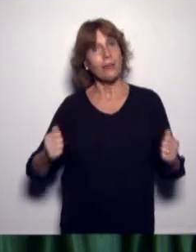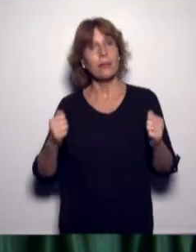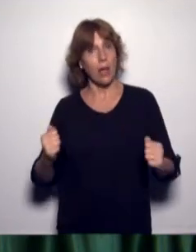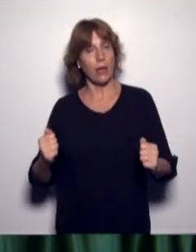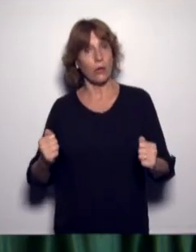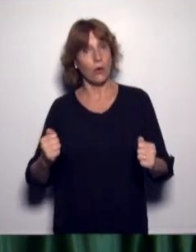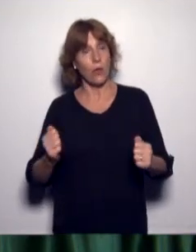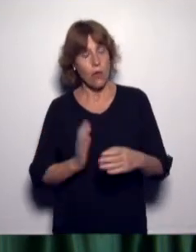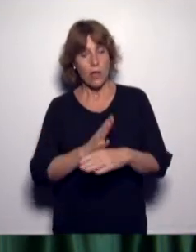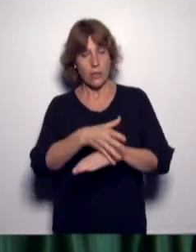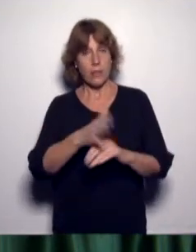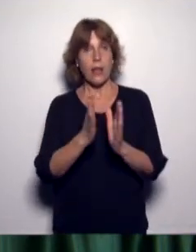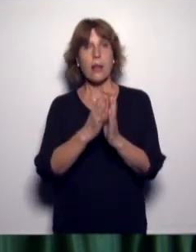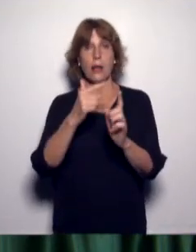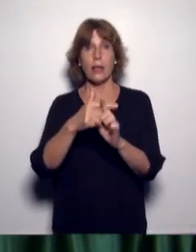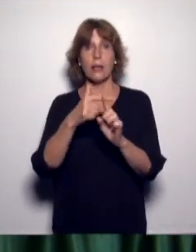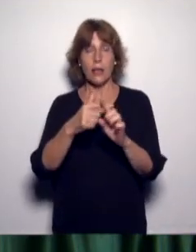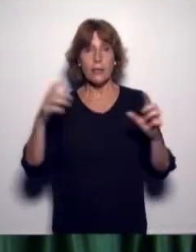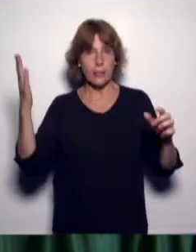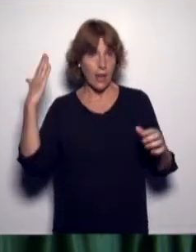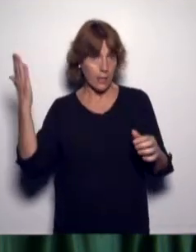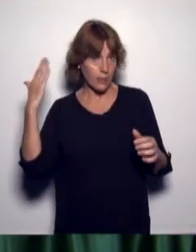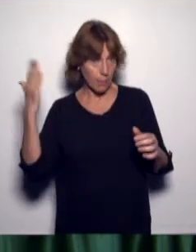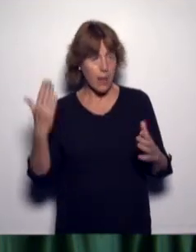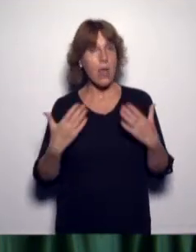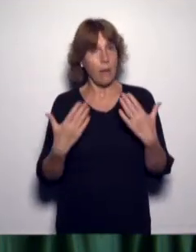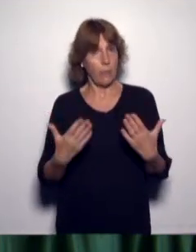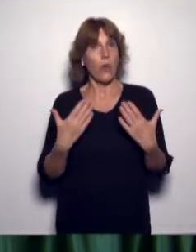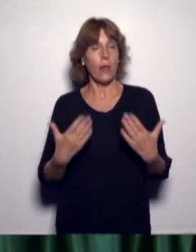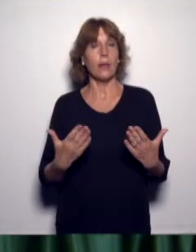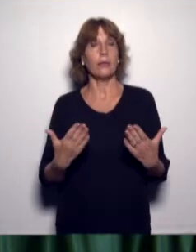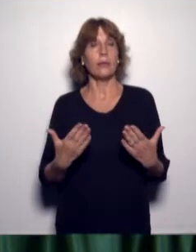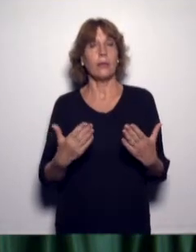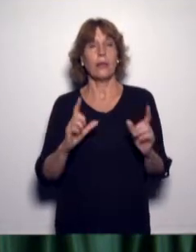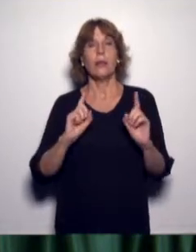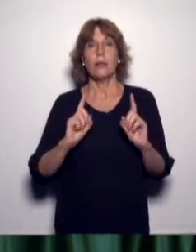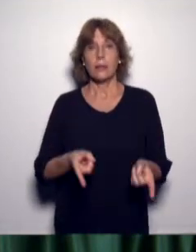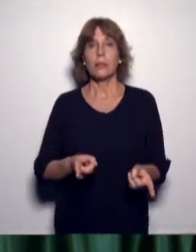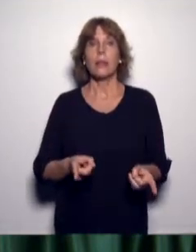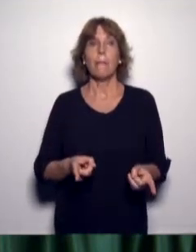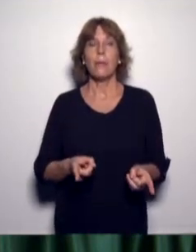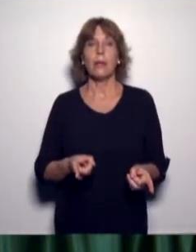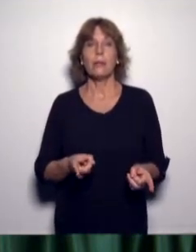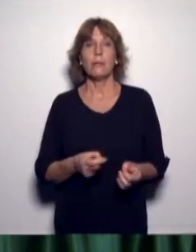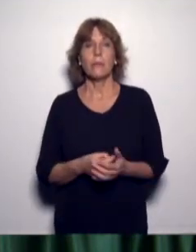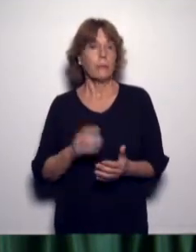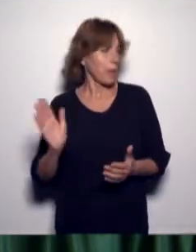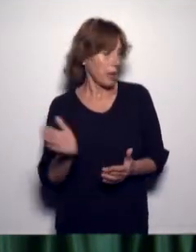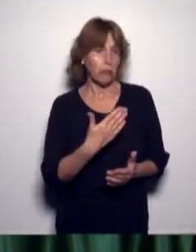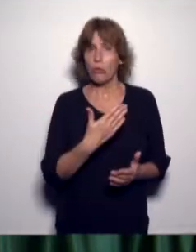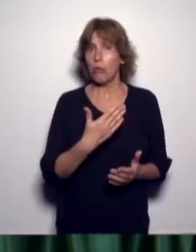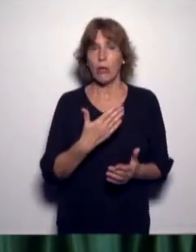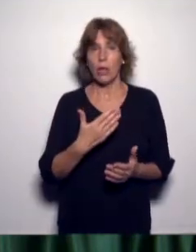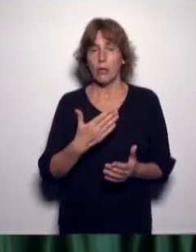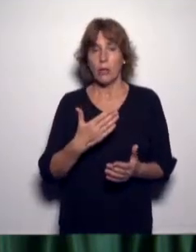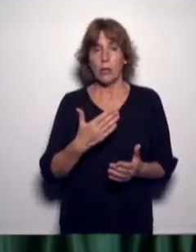de la asamblea ritual en el templo, en la sinagoga, etcétera, y también de toda la